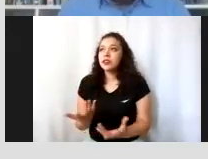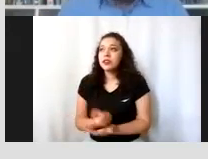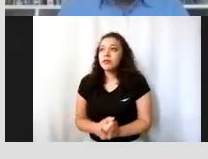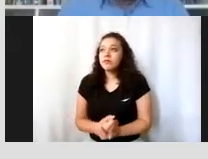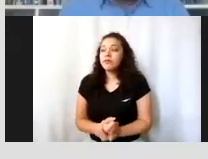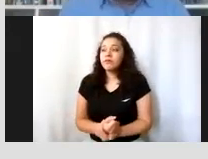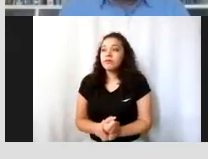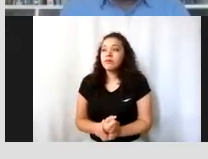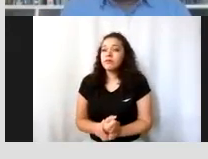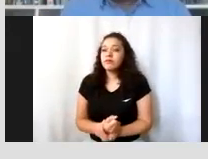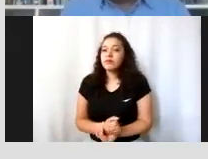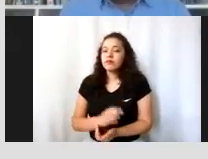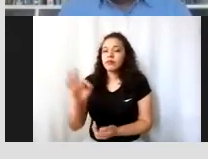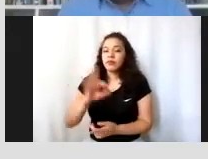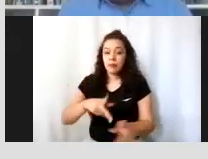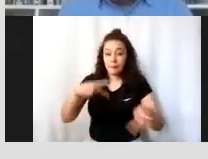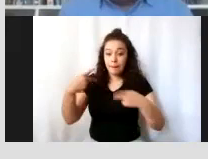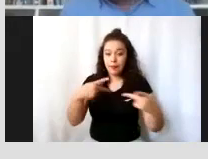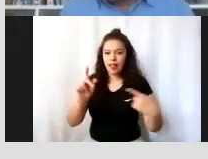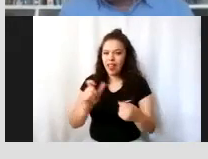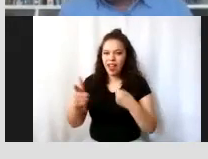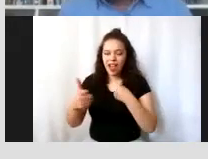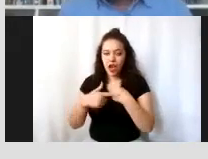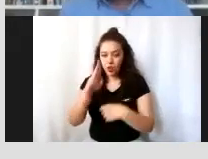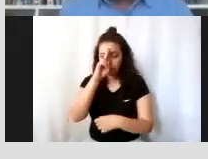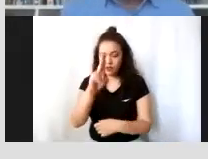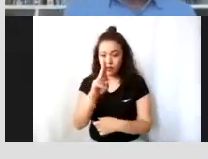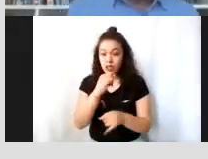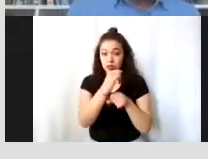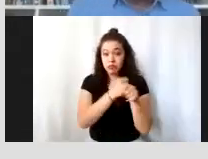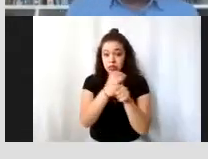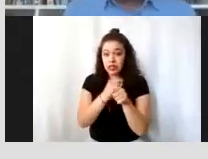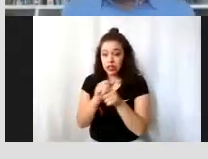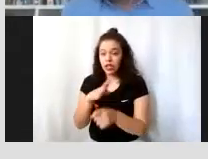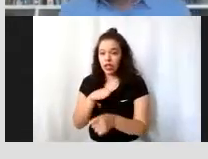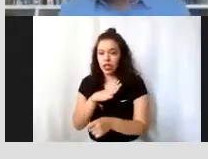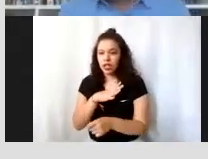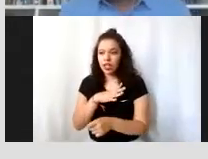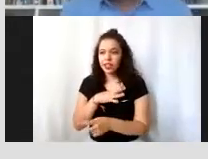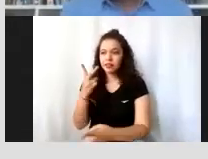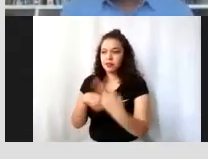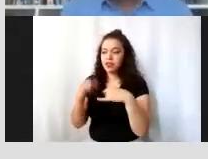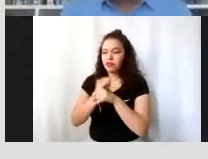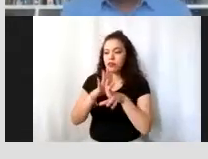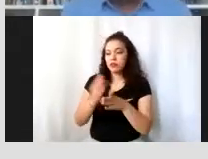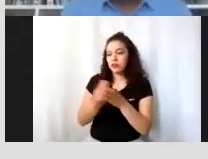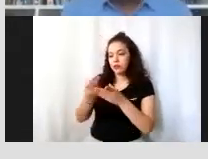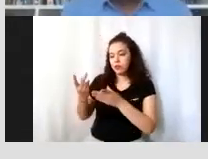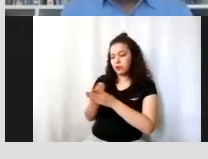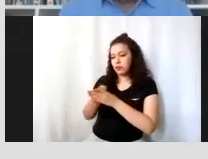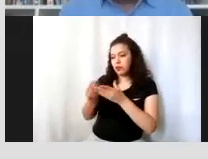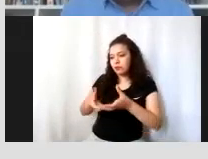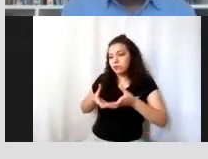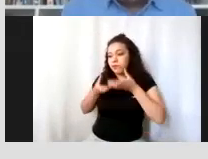venta de sustancias ilícitas, había investigación, entonces llegaban y nos pedían datos personales y teníamos que entregar esos datos